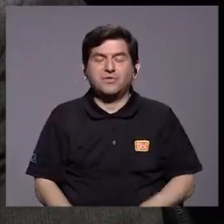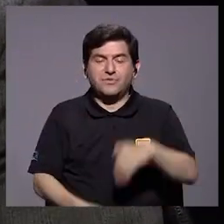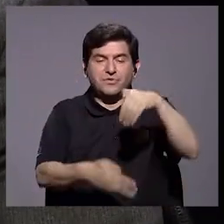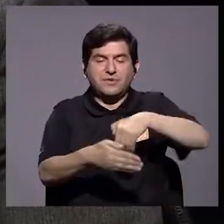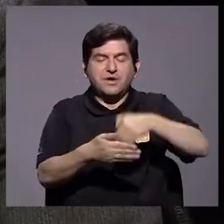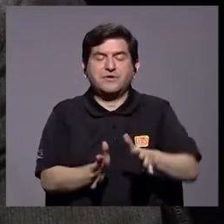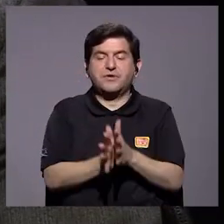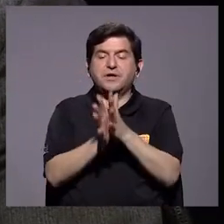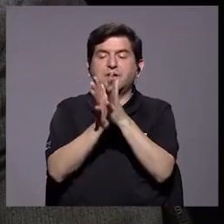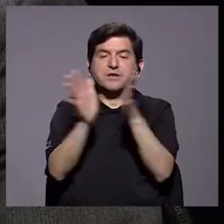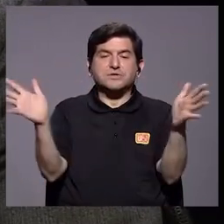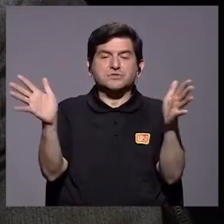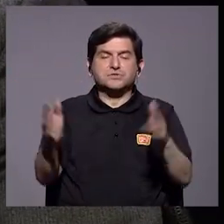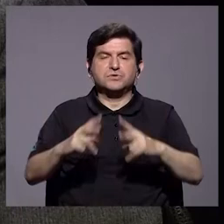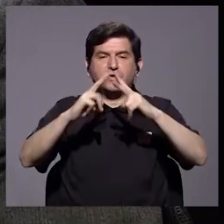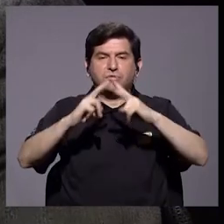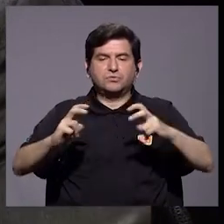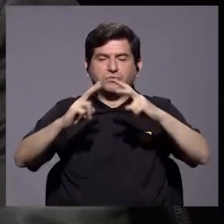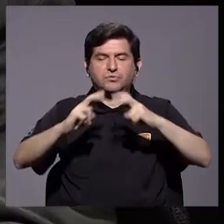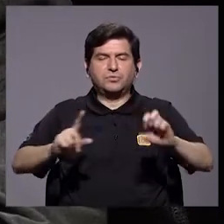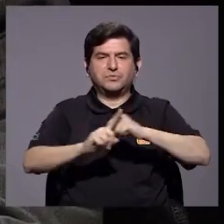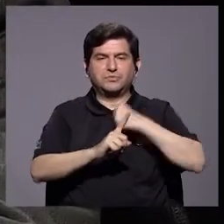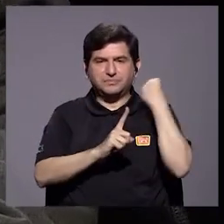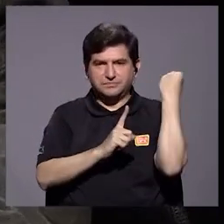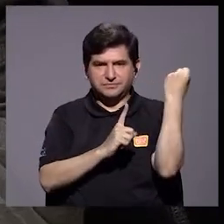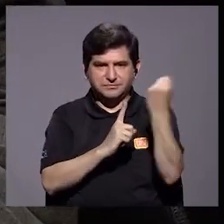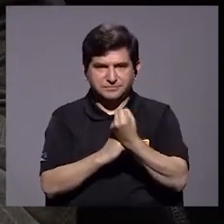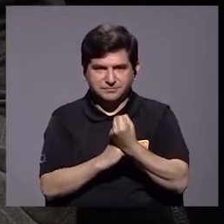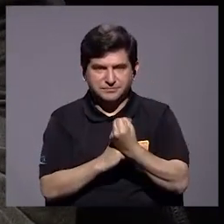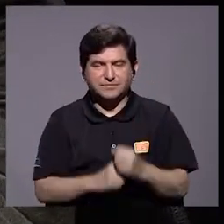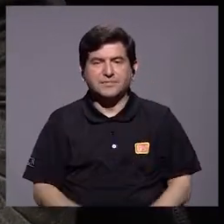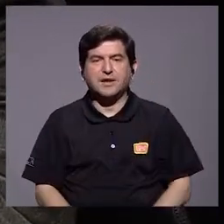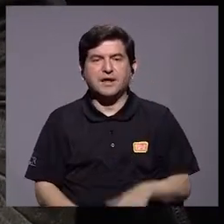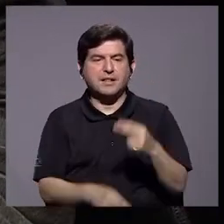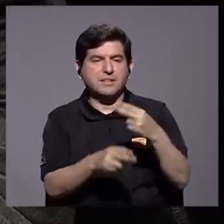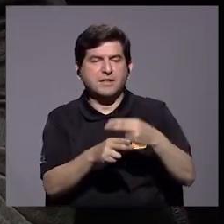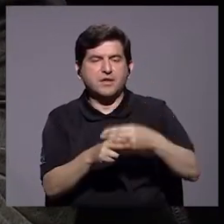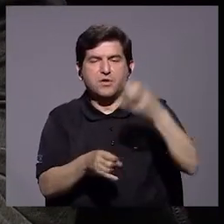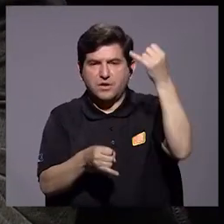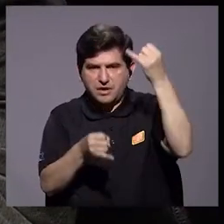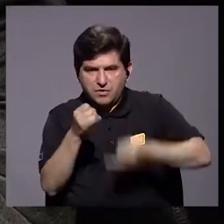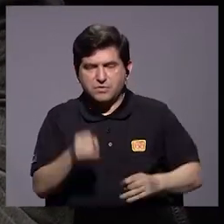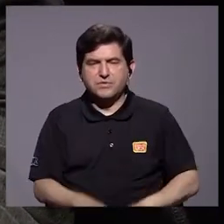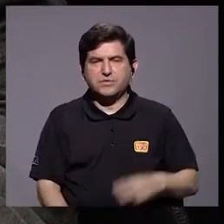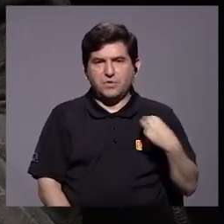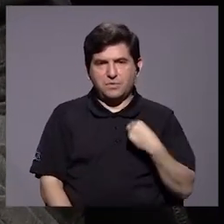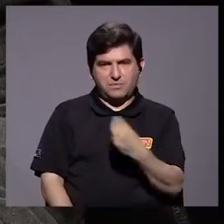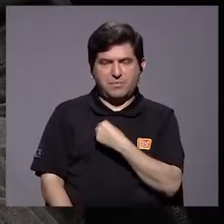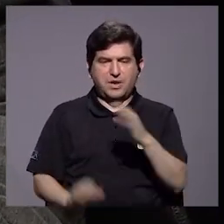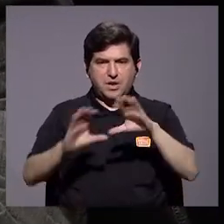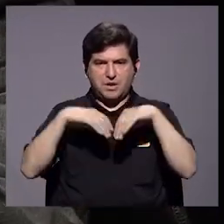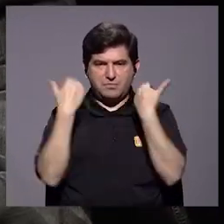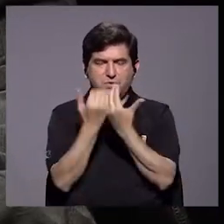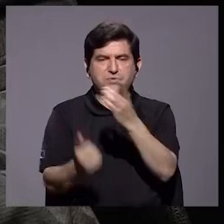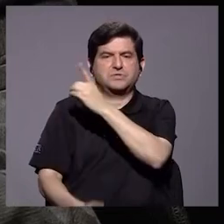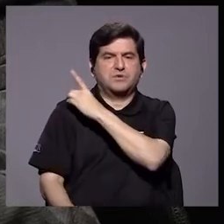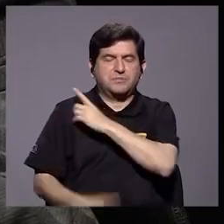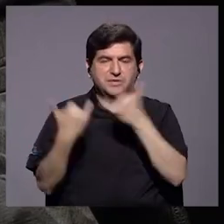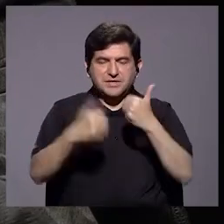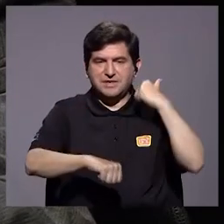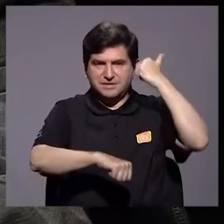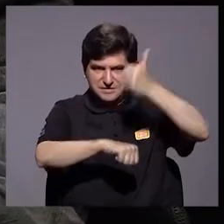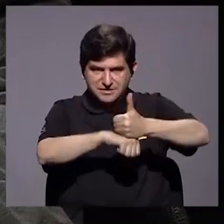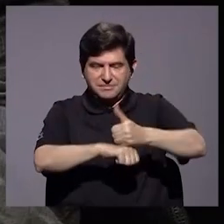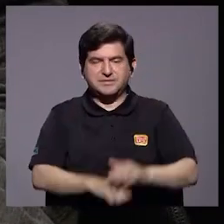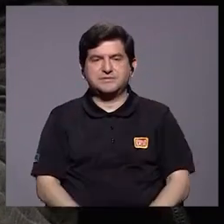analizando la situación del nombramiento último de los mismos del comité director ya se estableció que los